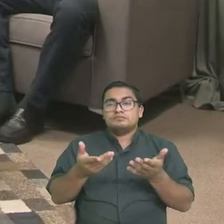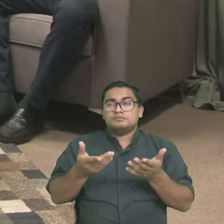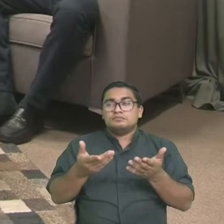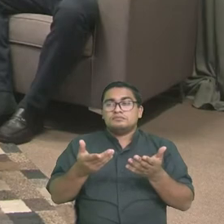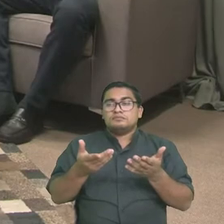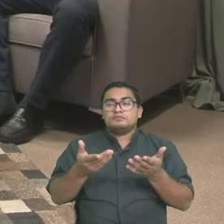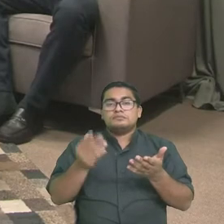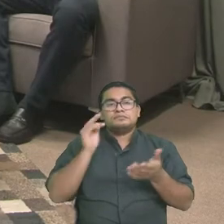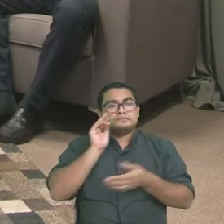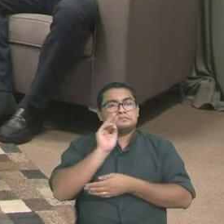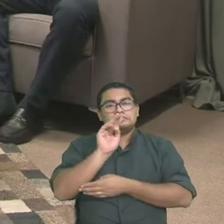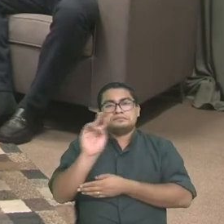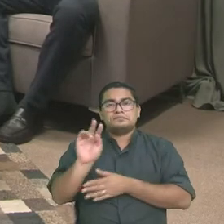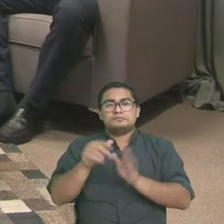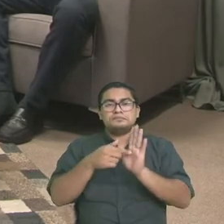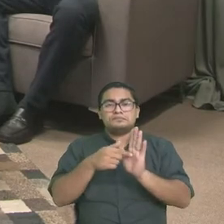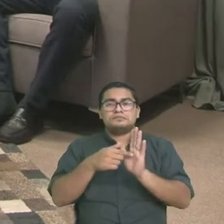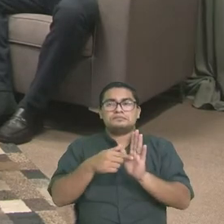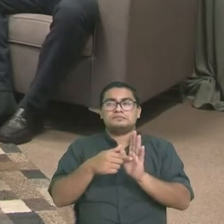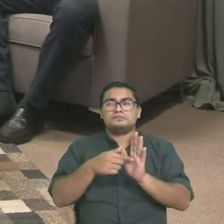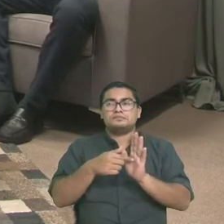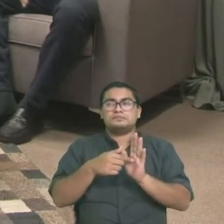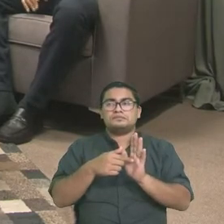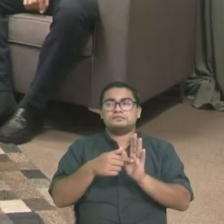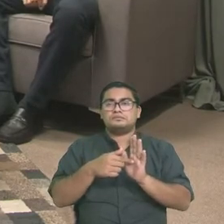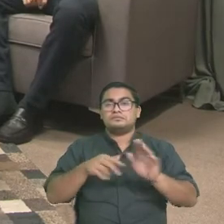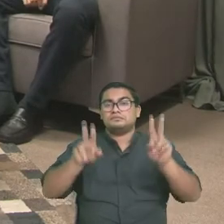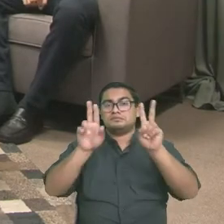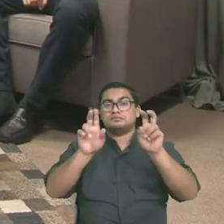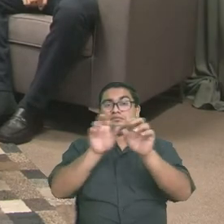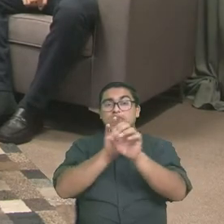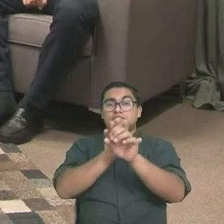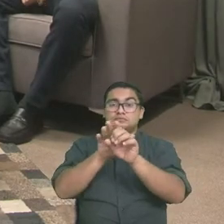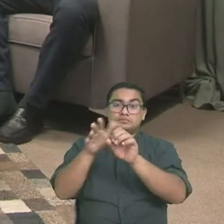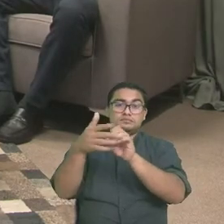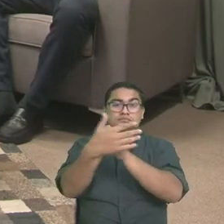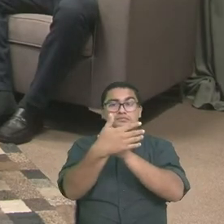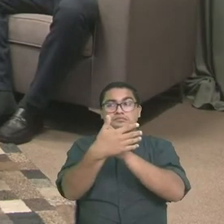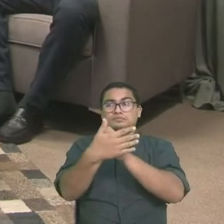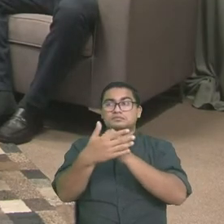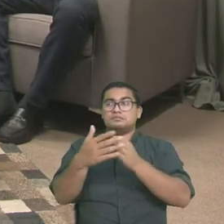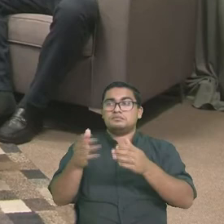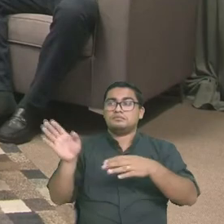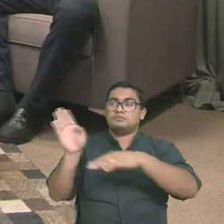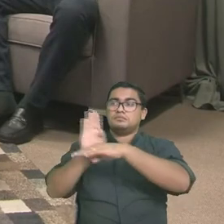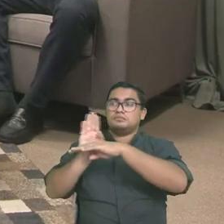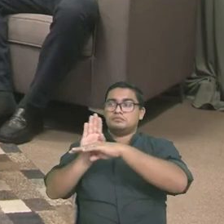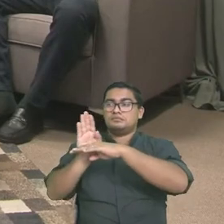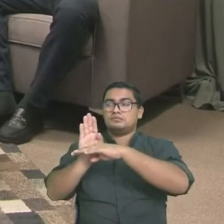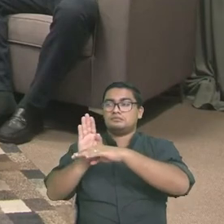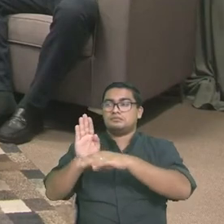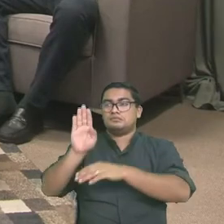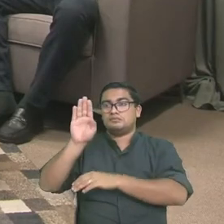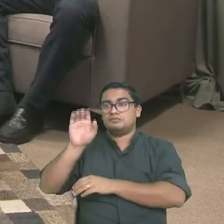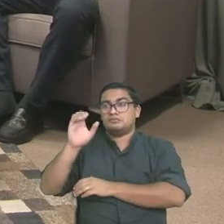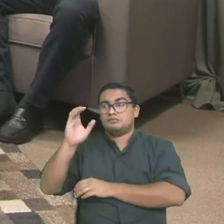y ahí lo vemos, por ejemplo, ahora con el tema de la pandemia. El Banco Interamericano de Desarrollo